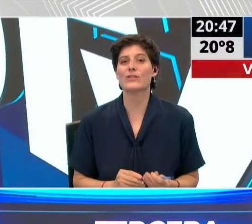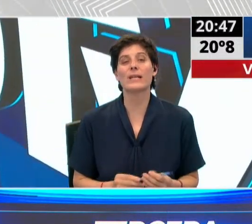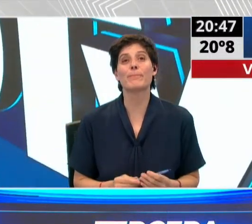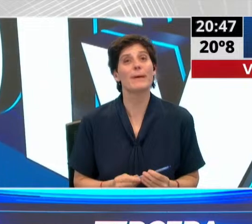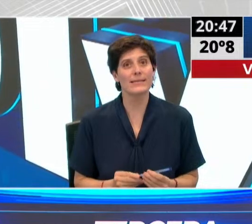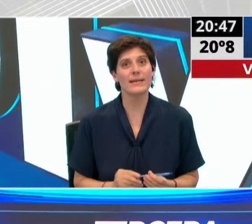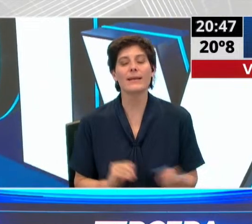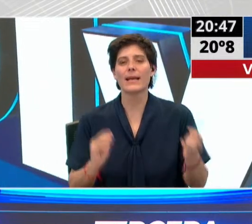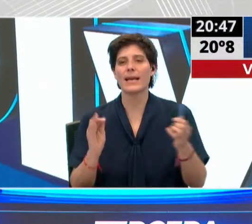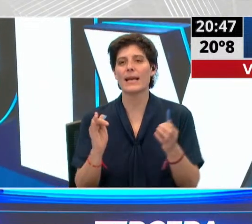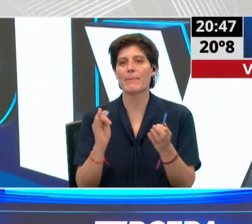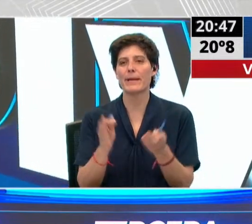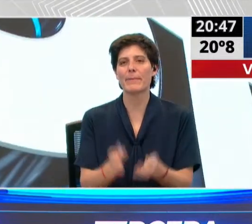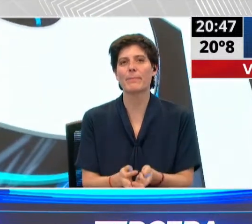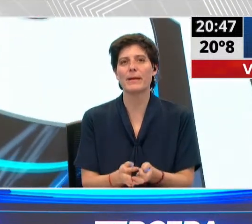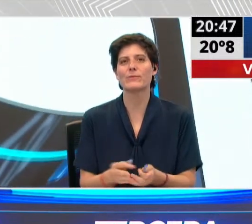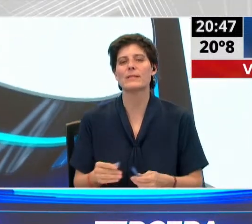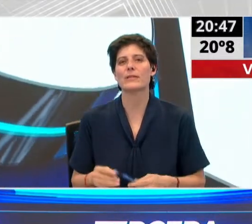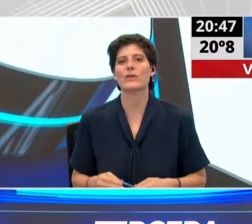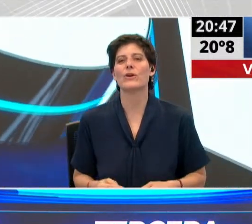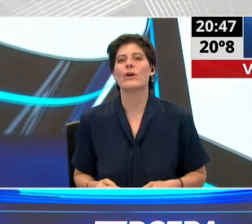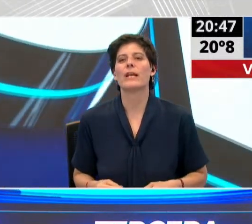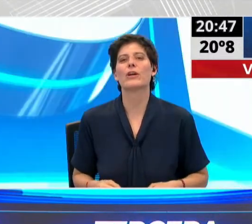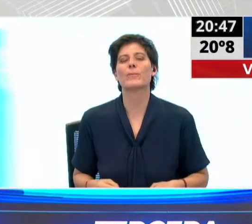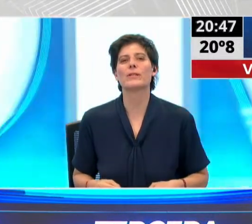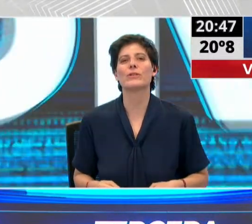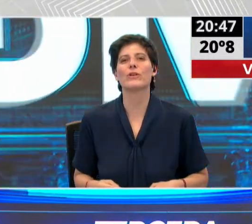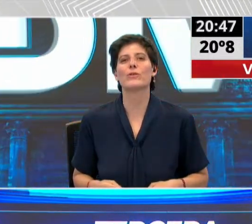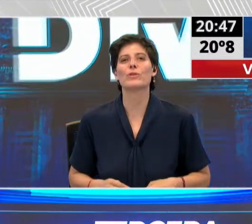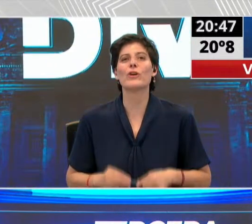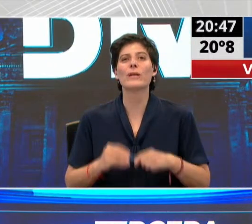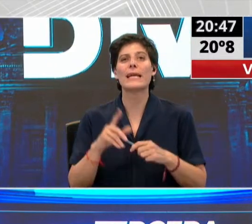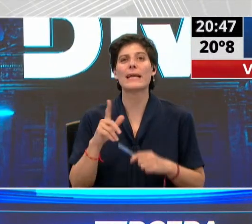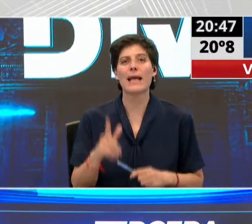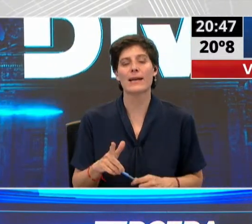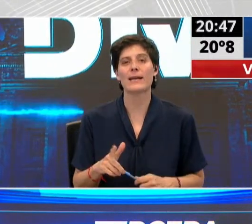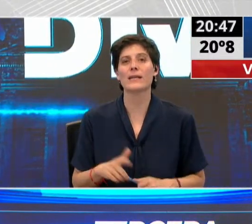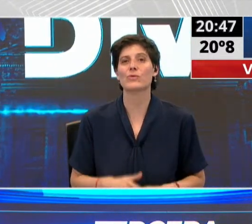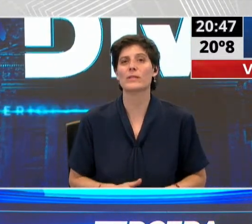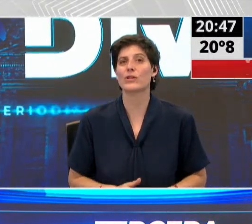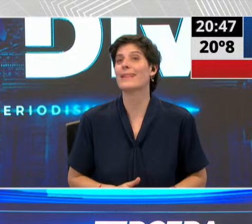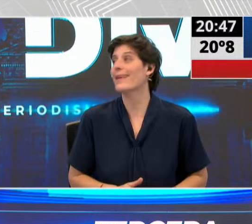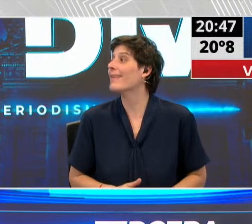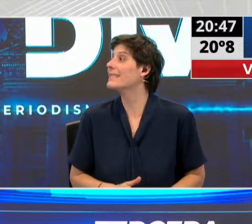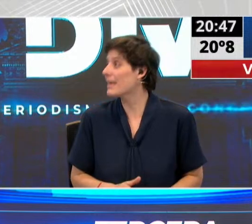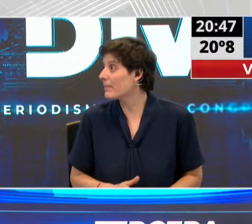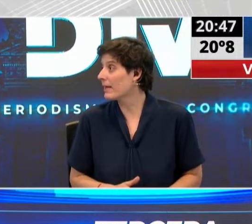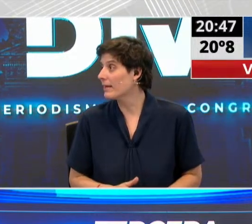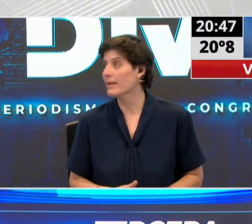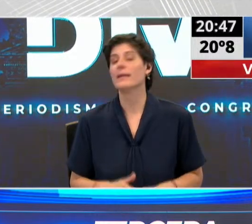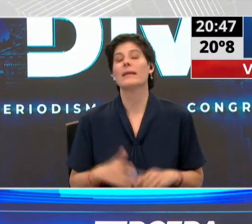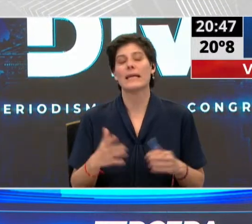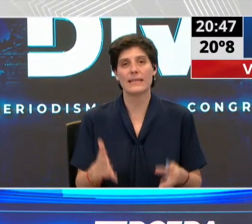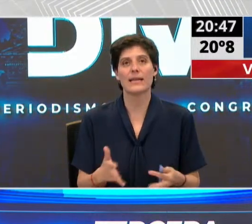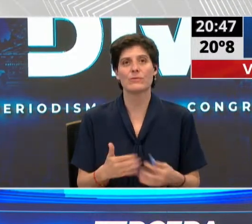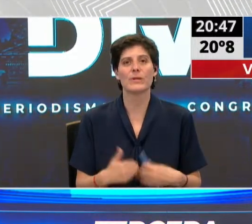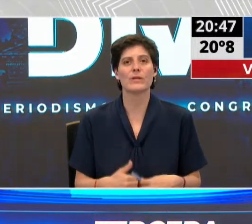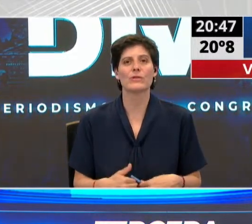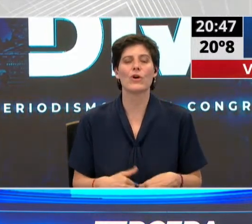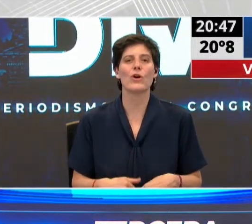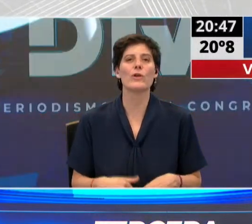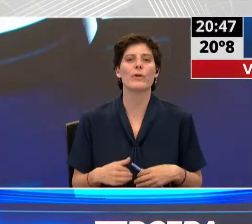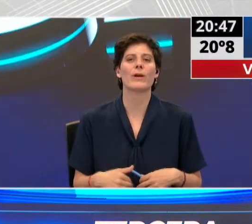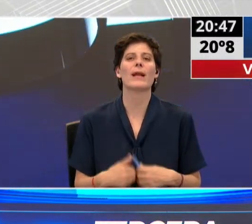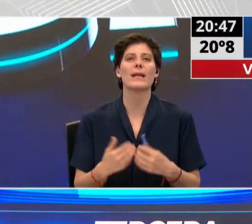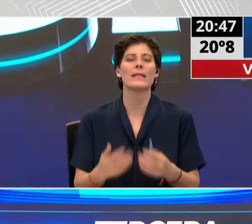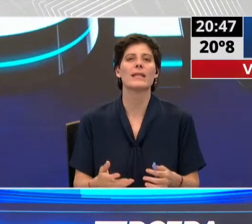que las horas pasen. El primer paso ha sido la incorporación de los diputados que arrancan su gestión el 10 de diciembre. Están